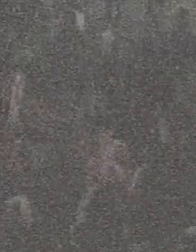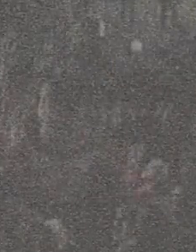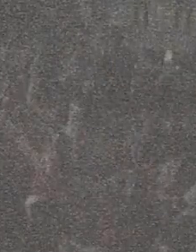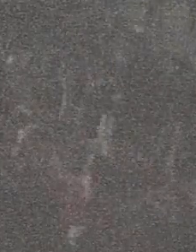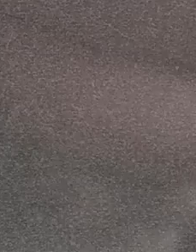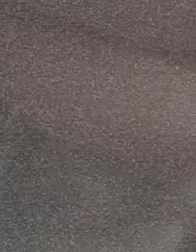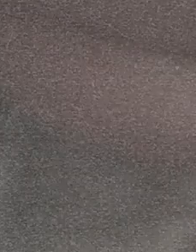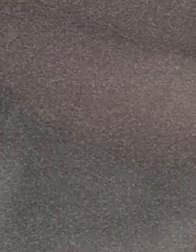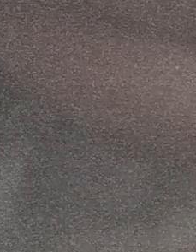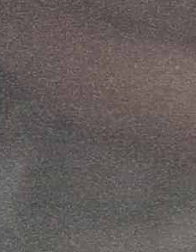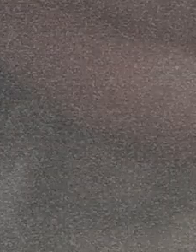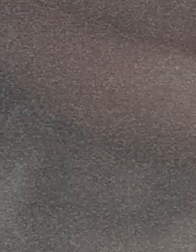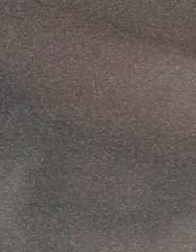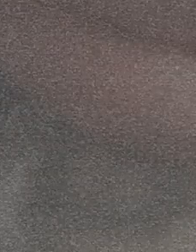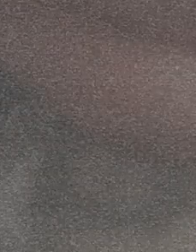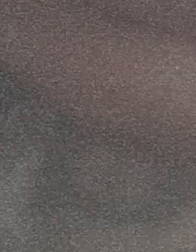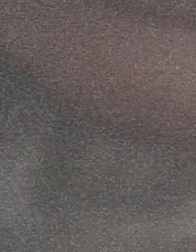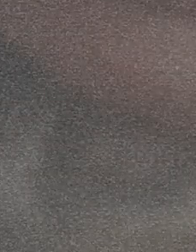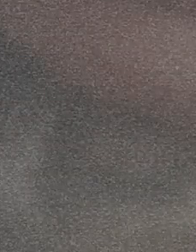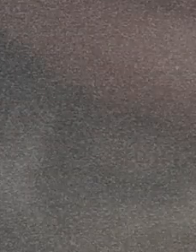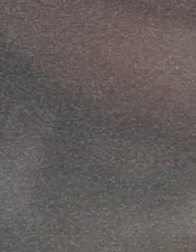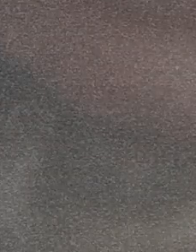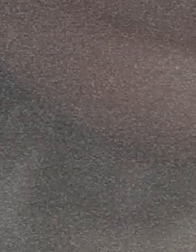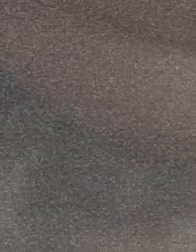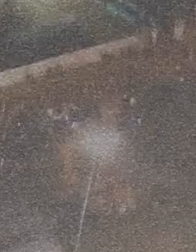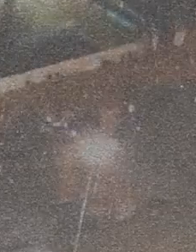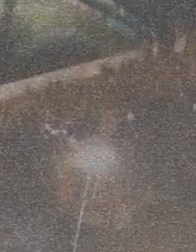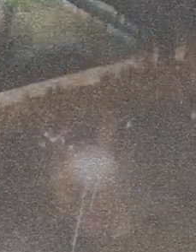nuestro servicio de Santa Cena en vivo.